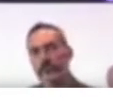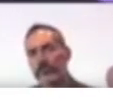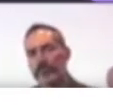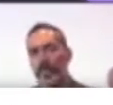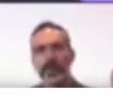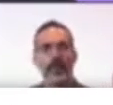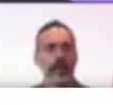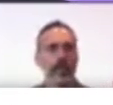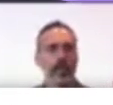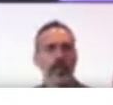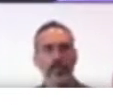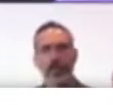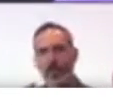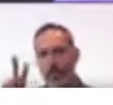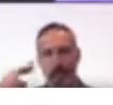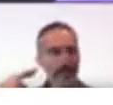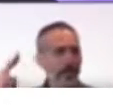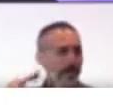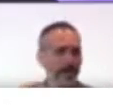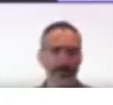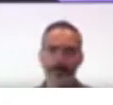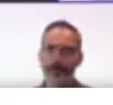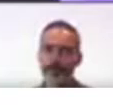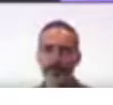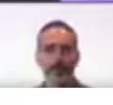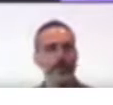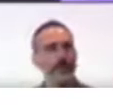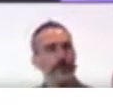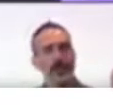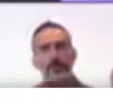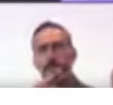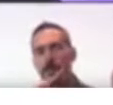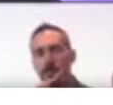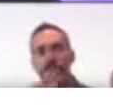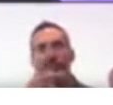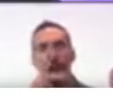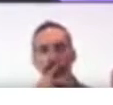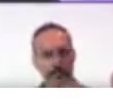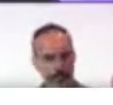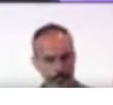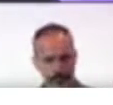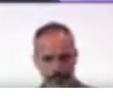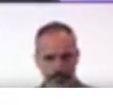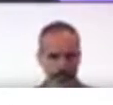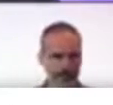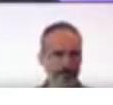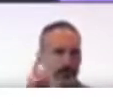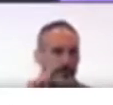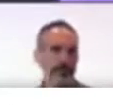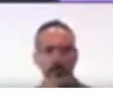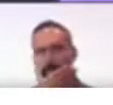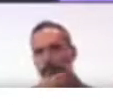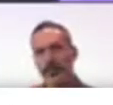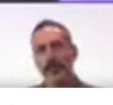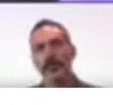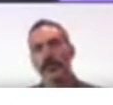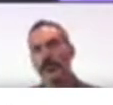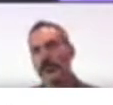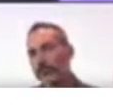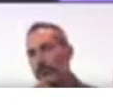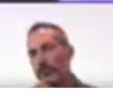trabajador, medio de comunicación. Contigo, madre y padre de familia. Contigo, mujer, joven o